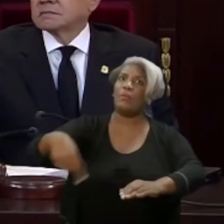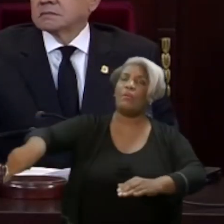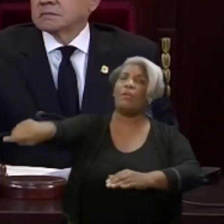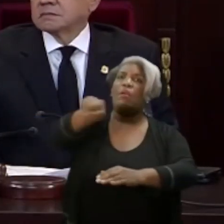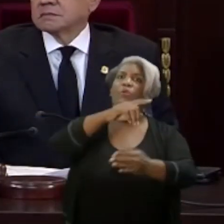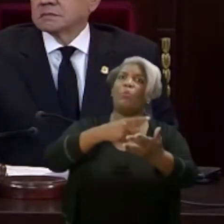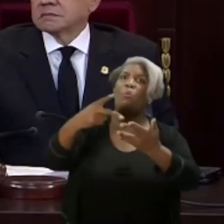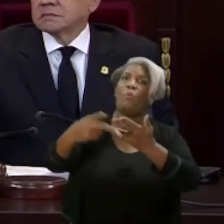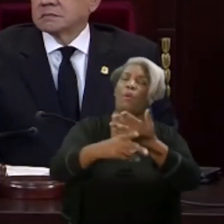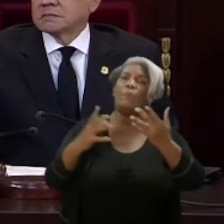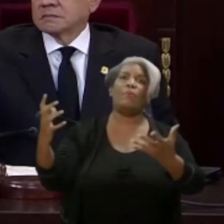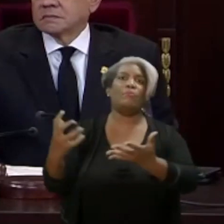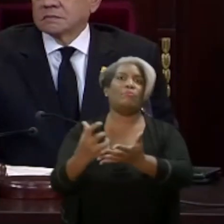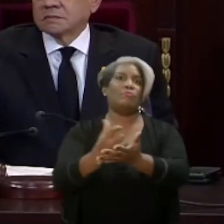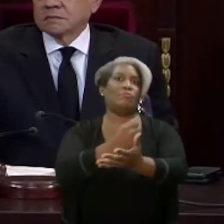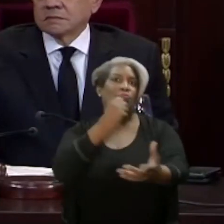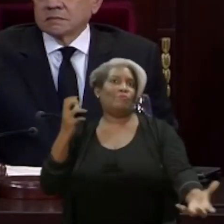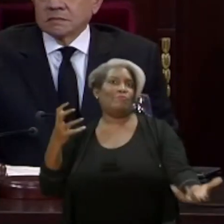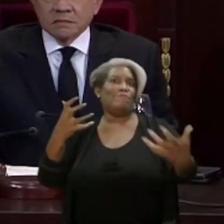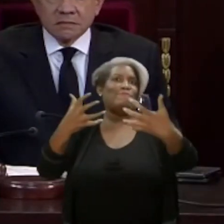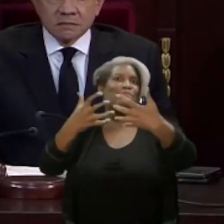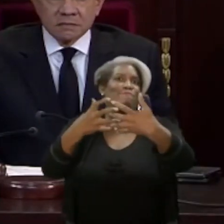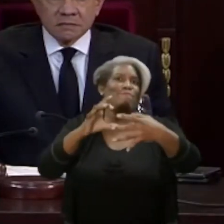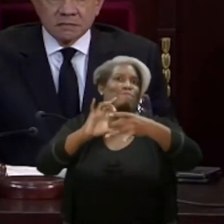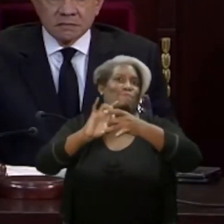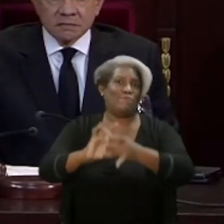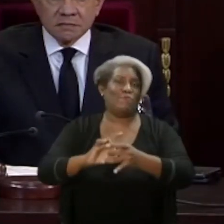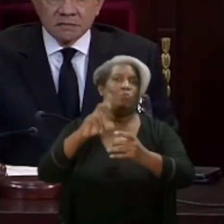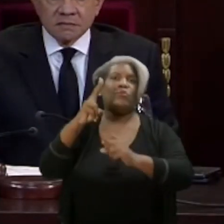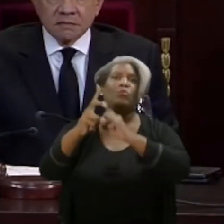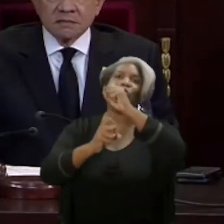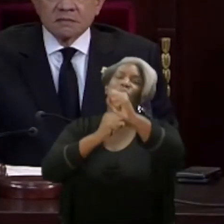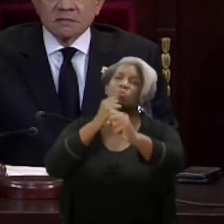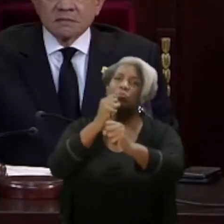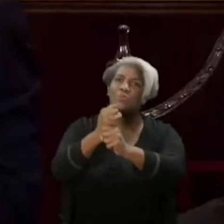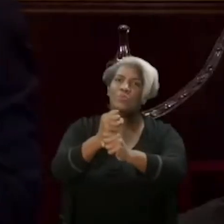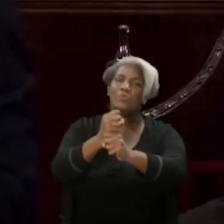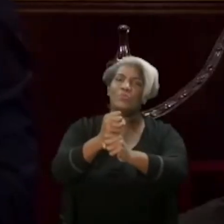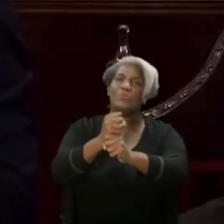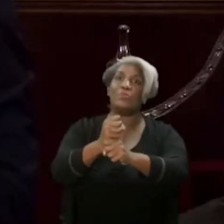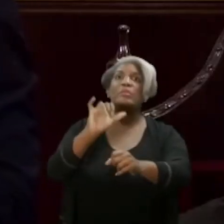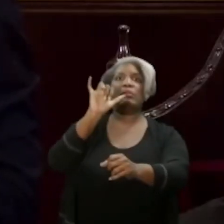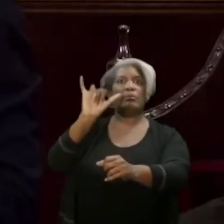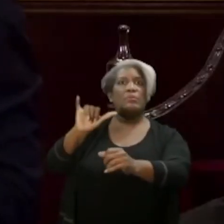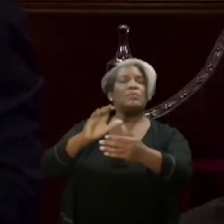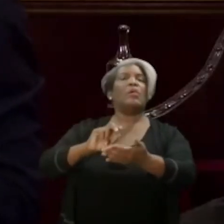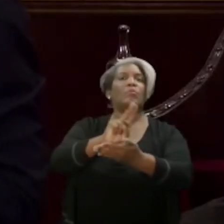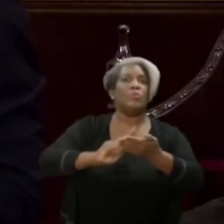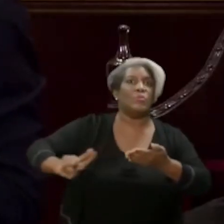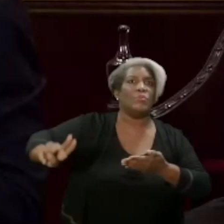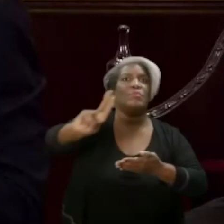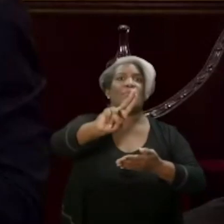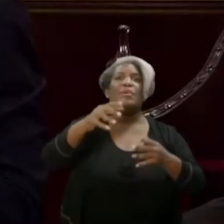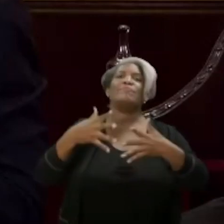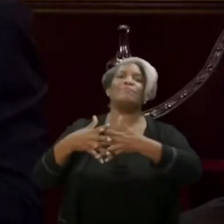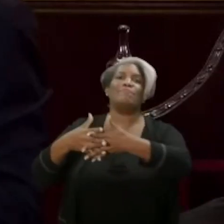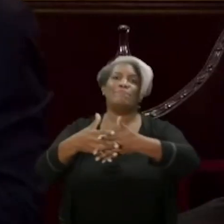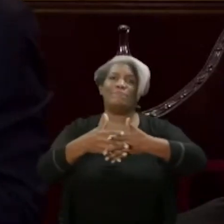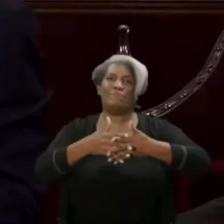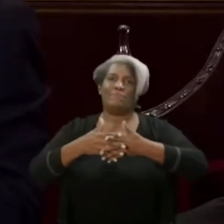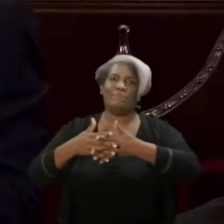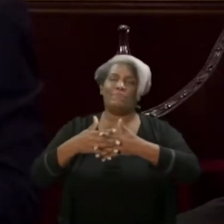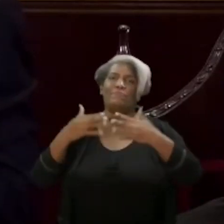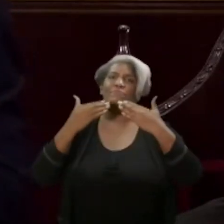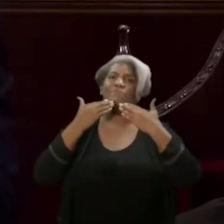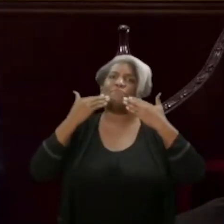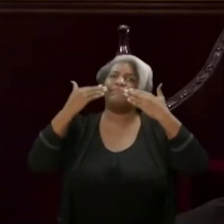estos programas con los de ellos, con dos primeros años de formación en esta prestigiosa universidad estadounidense.